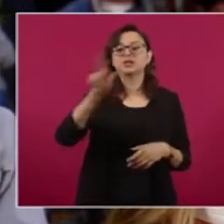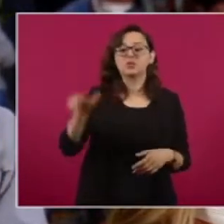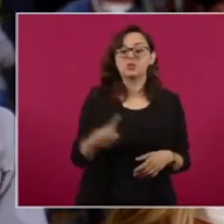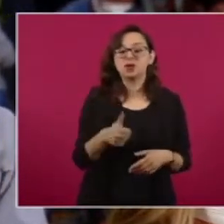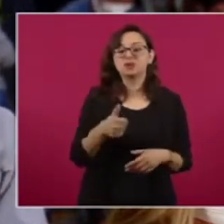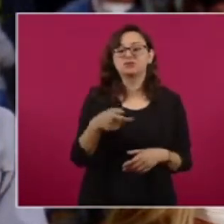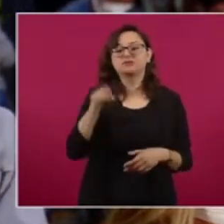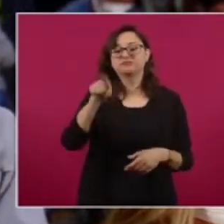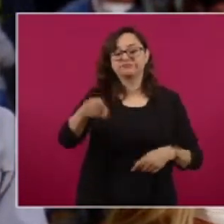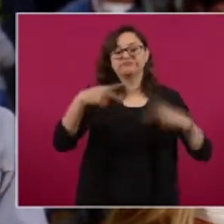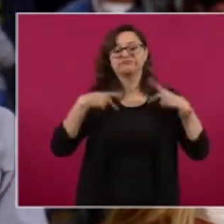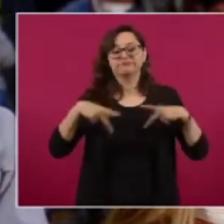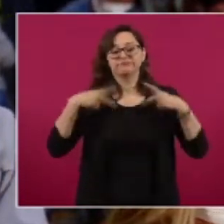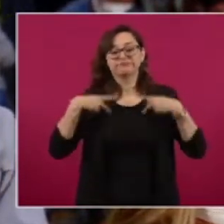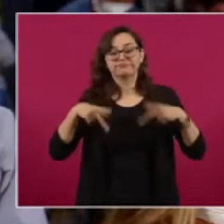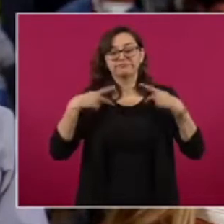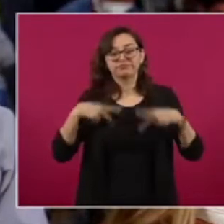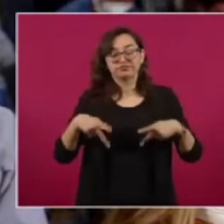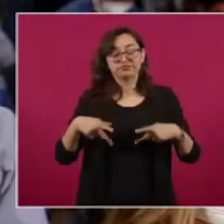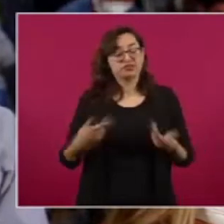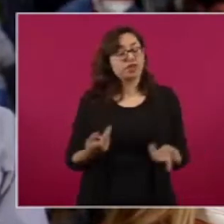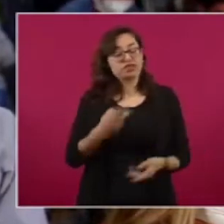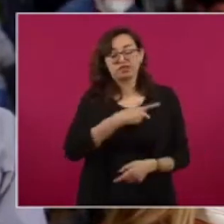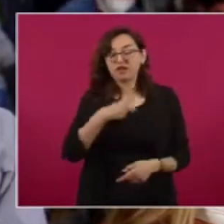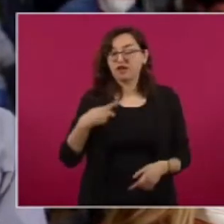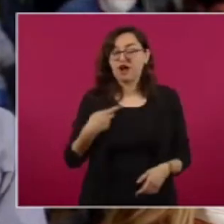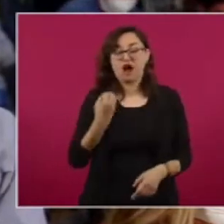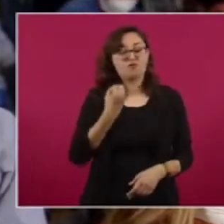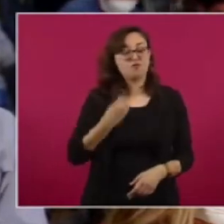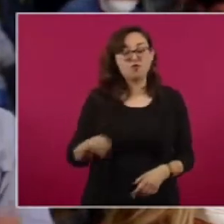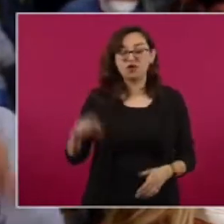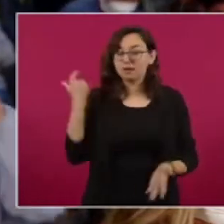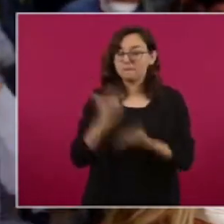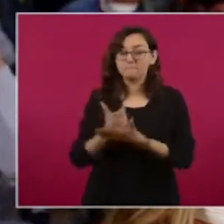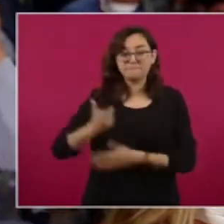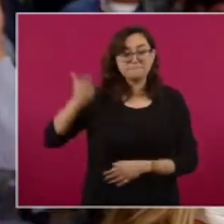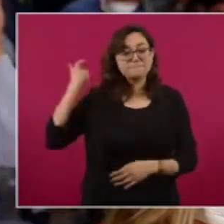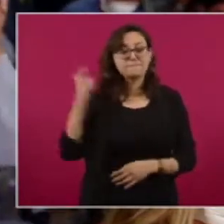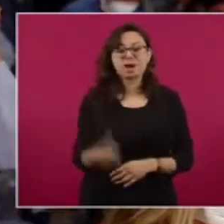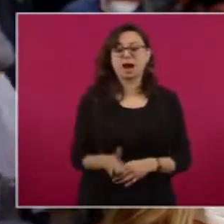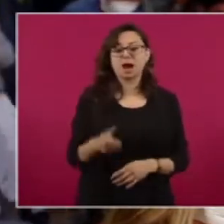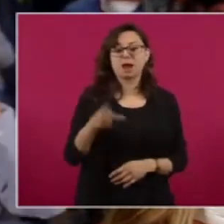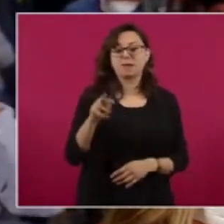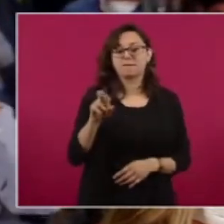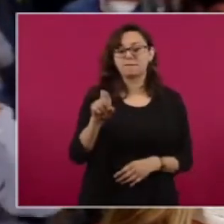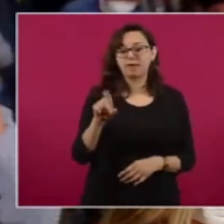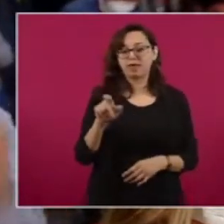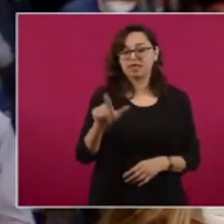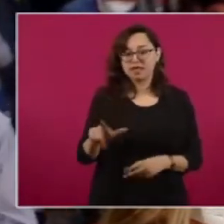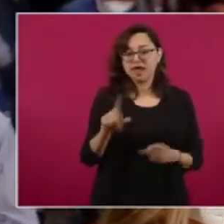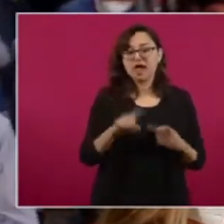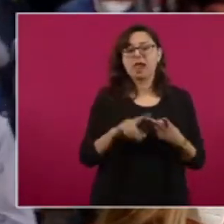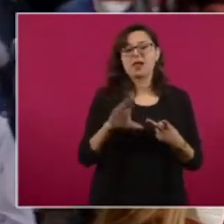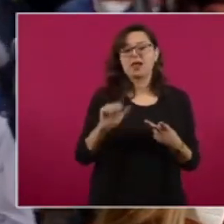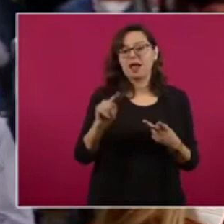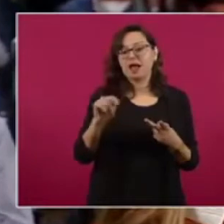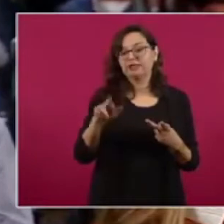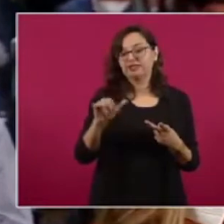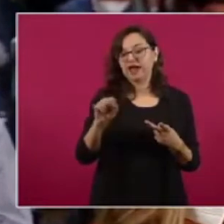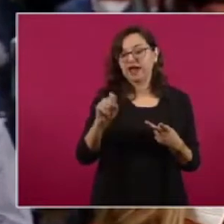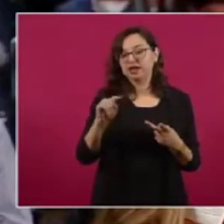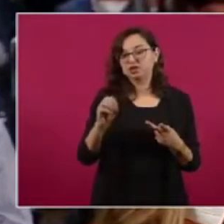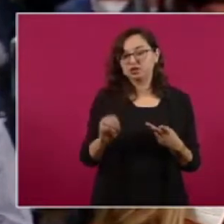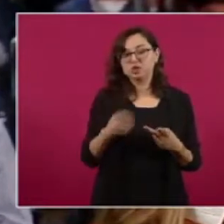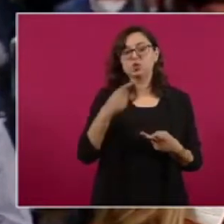fraude lo obligan a pagar el catastro o el predial. Aquí tengo el recibo de Santa María